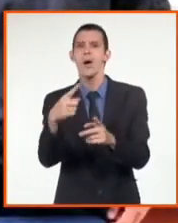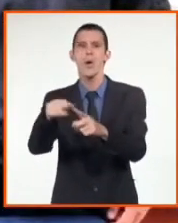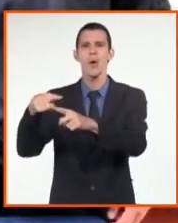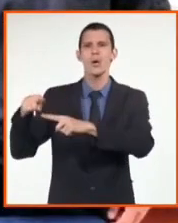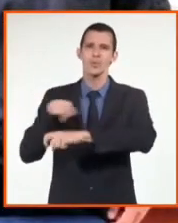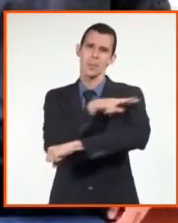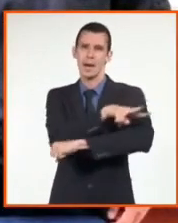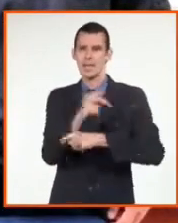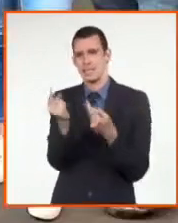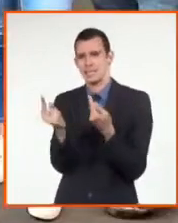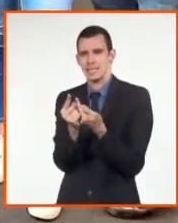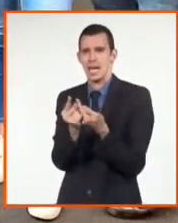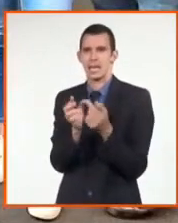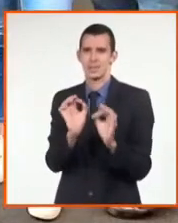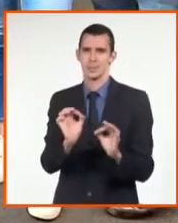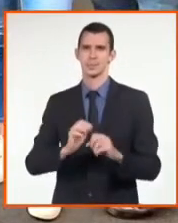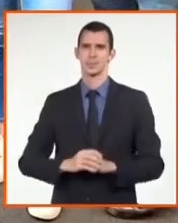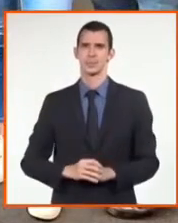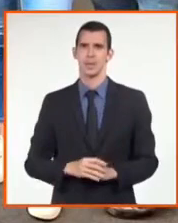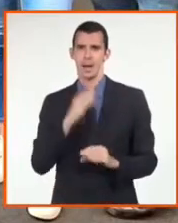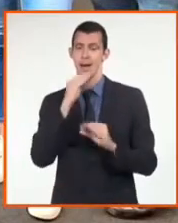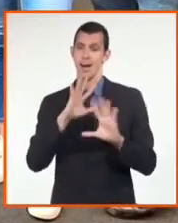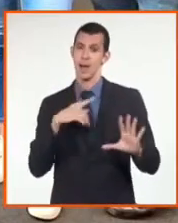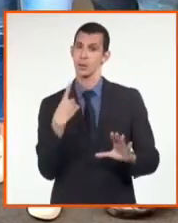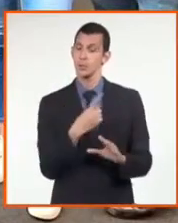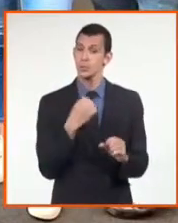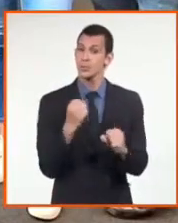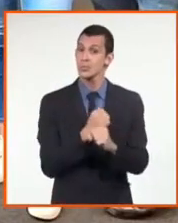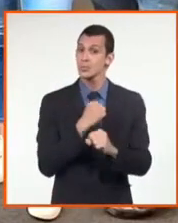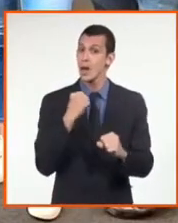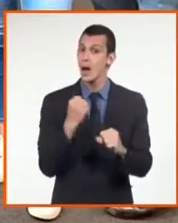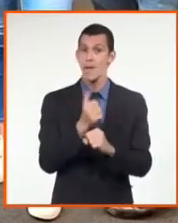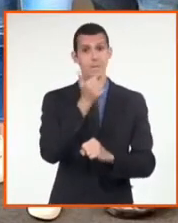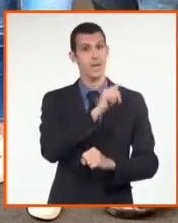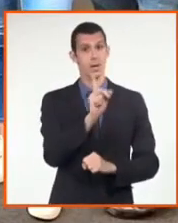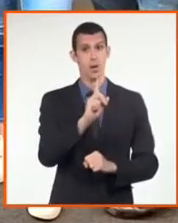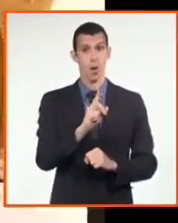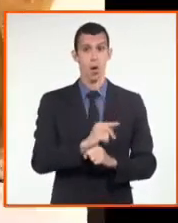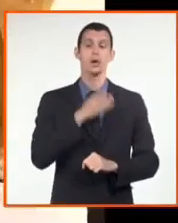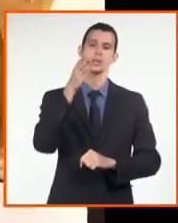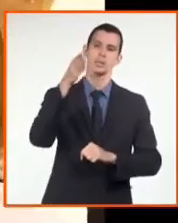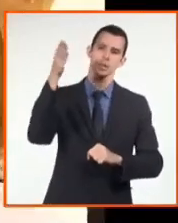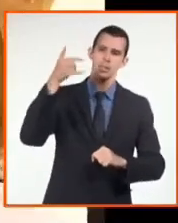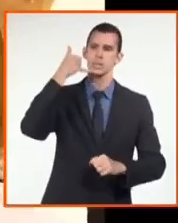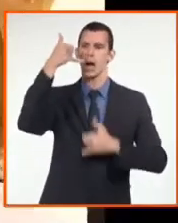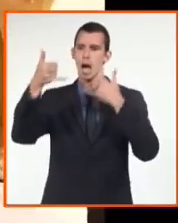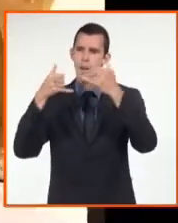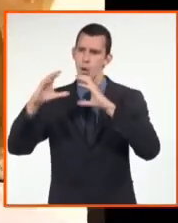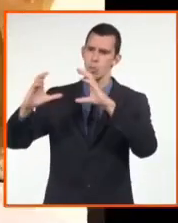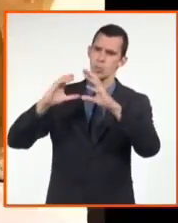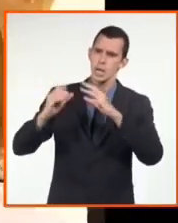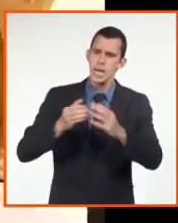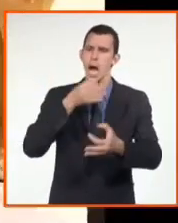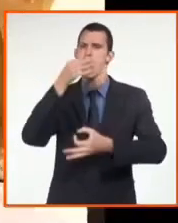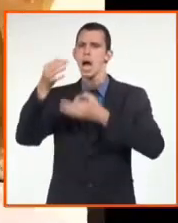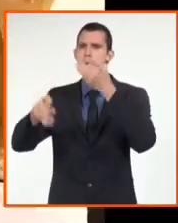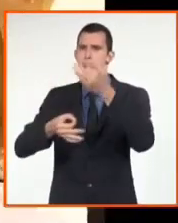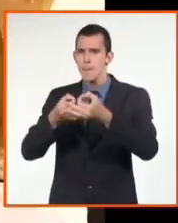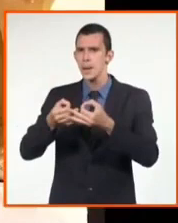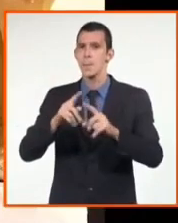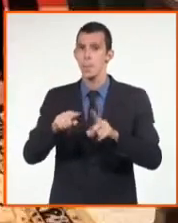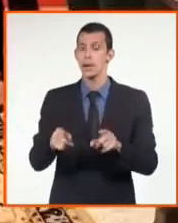trabajo con mucho rigor se crearon a partir de esas 123 sin conclusiones electorales se crearon mil tres colegios